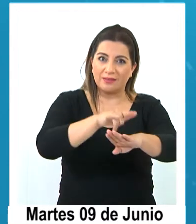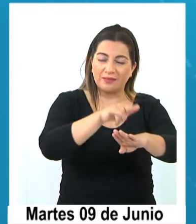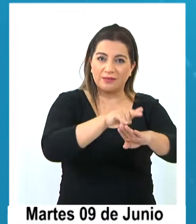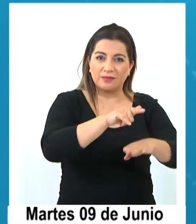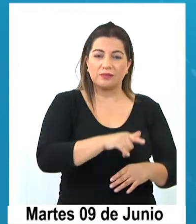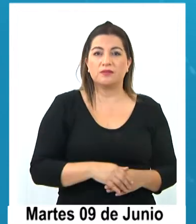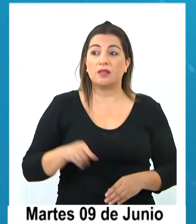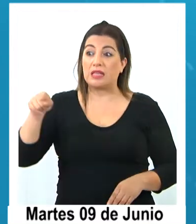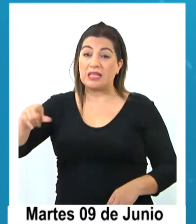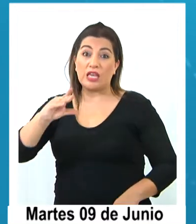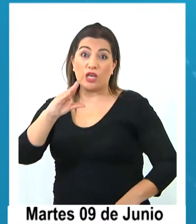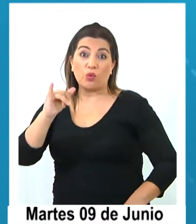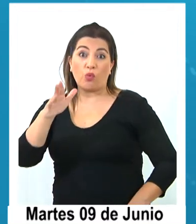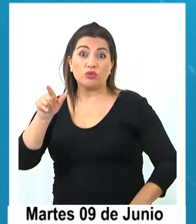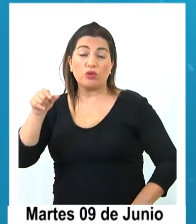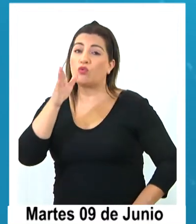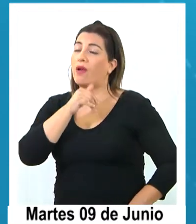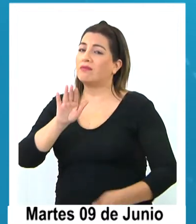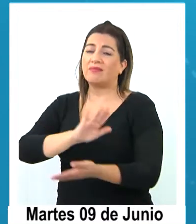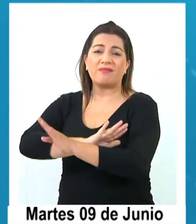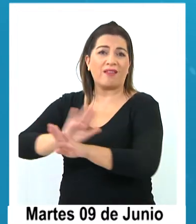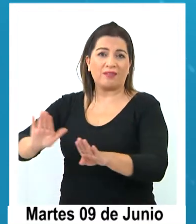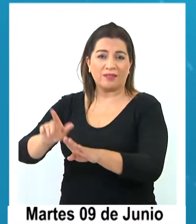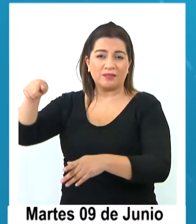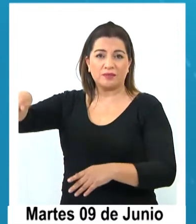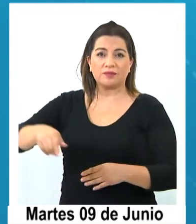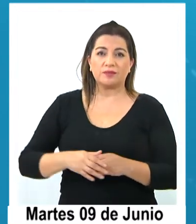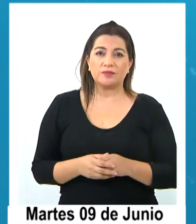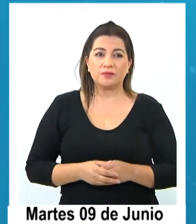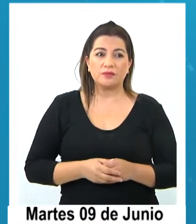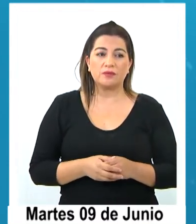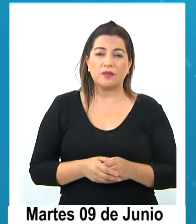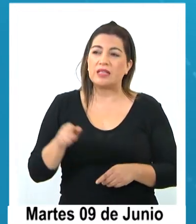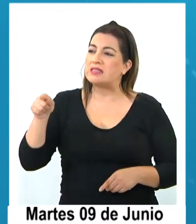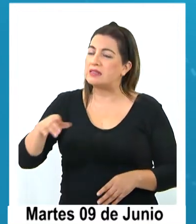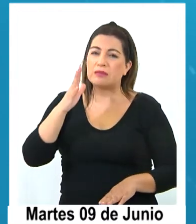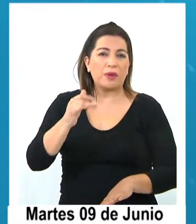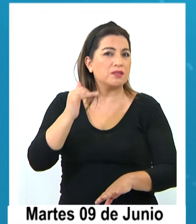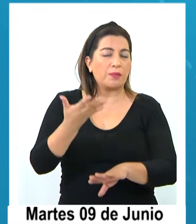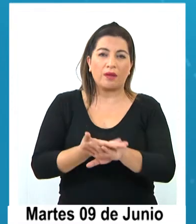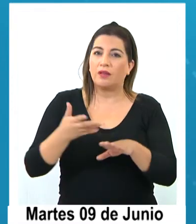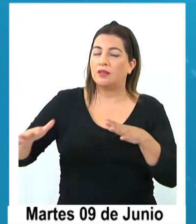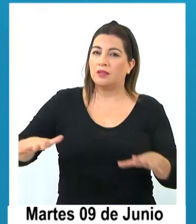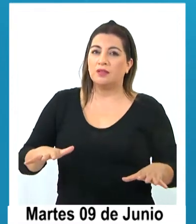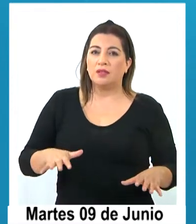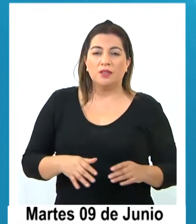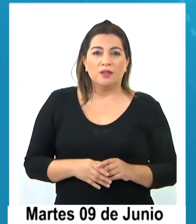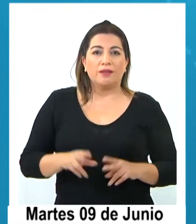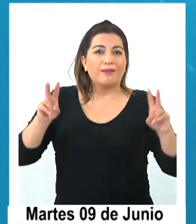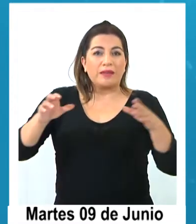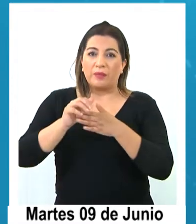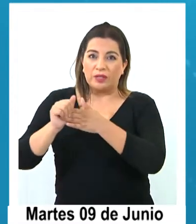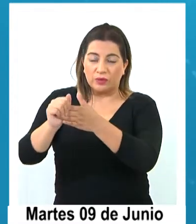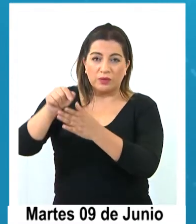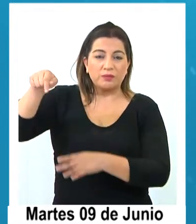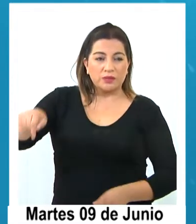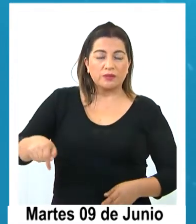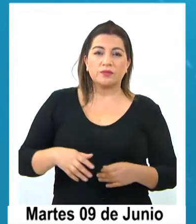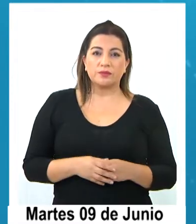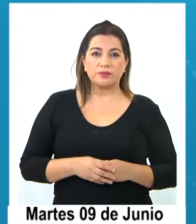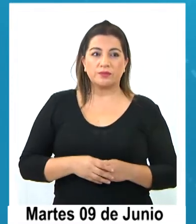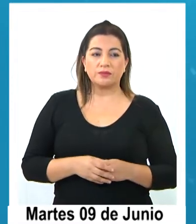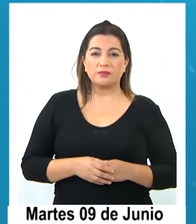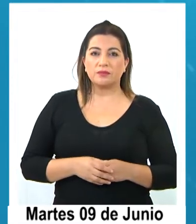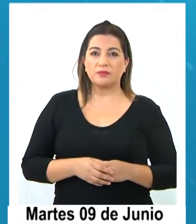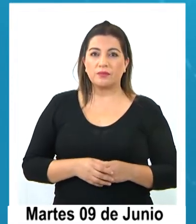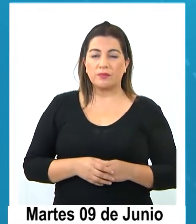en Cusco y sí ha sido afectada porque Cusco se mueve, se moviliza del turismo. Pero